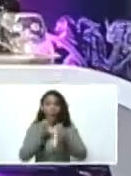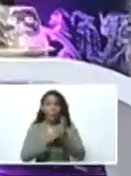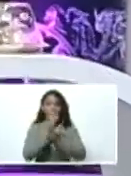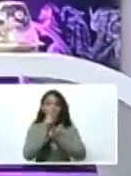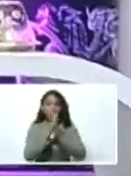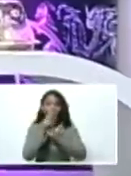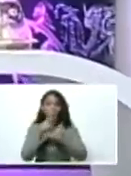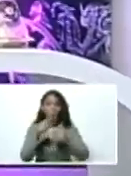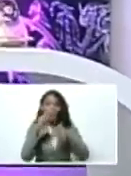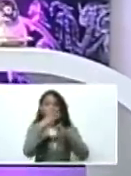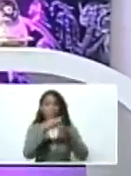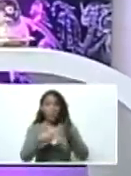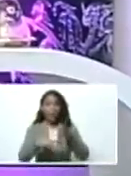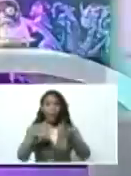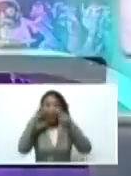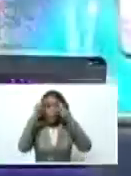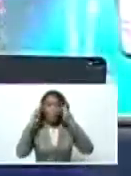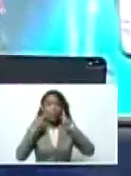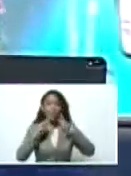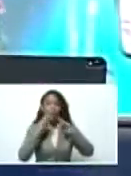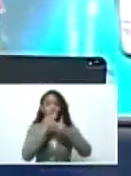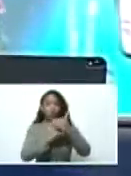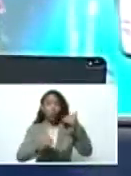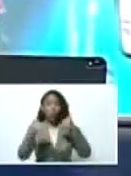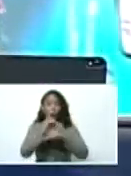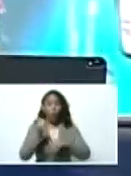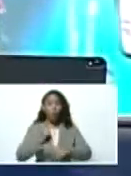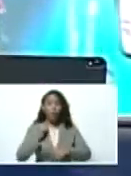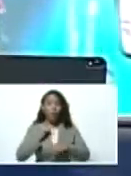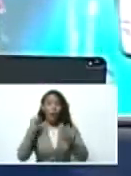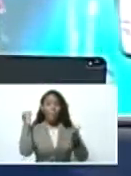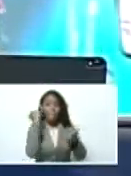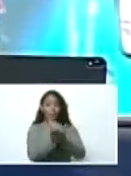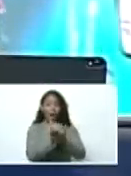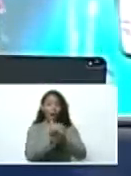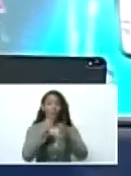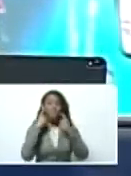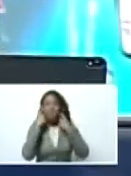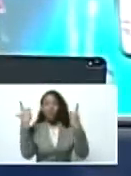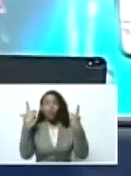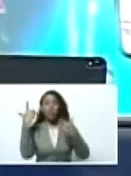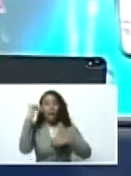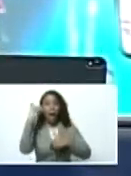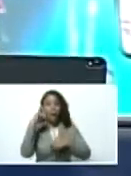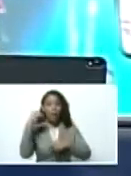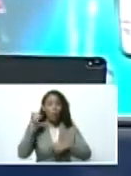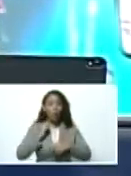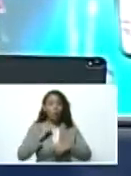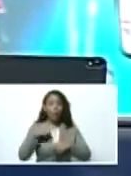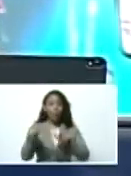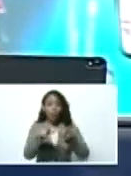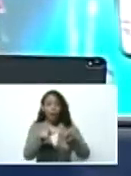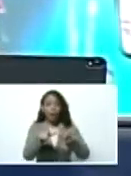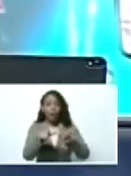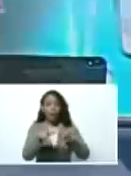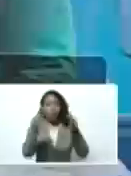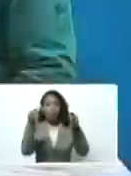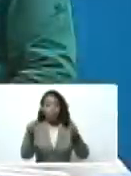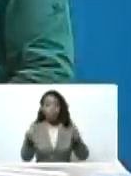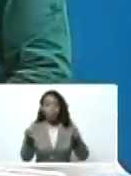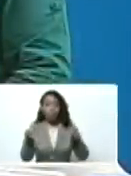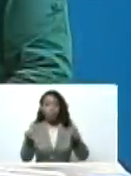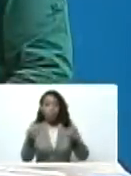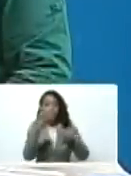productos de limpieza superior a cualquier marca famosa que haya por ahí. ¿Ah? La calidad